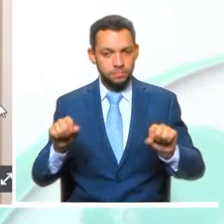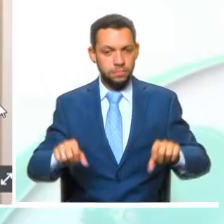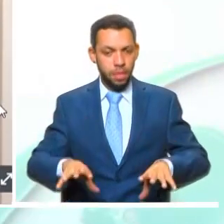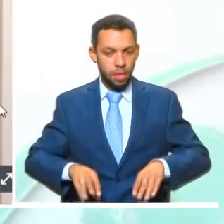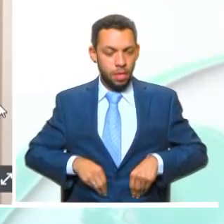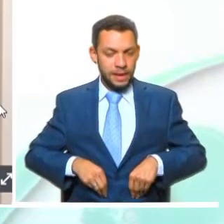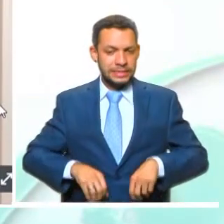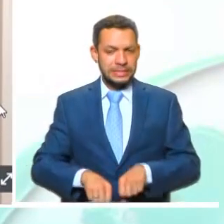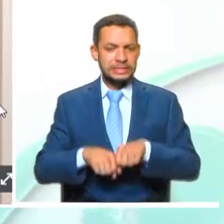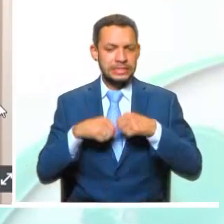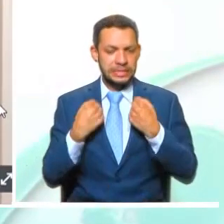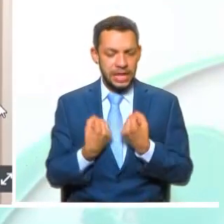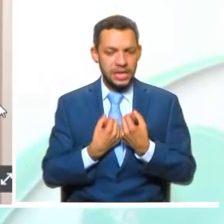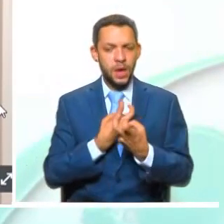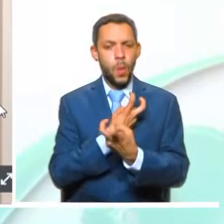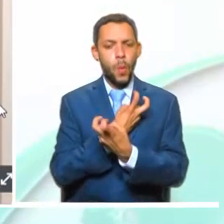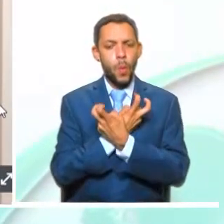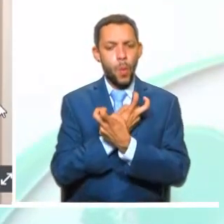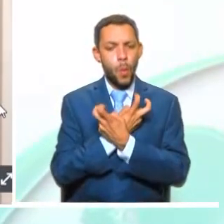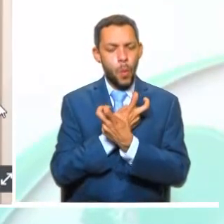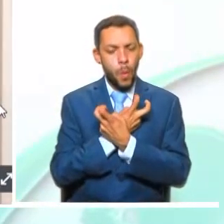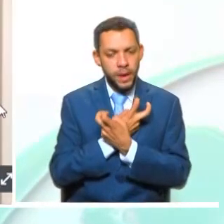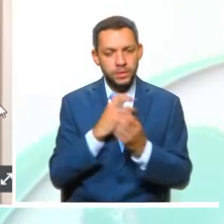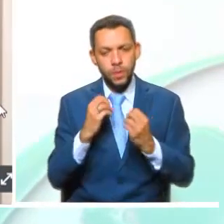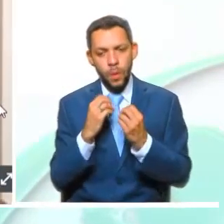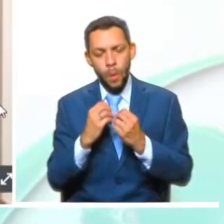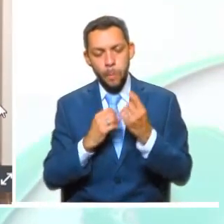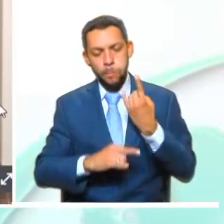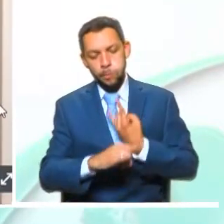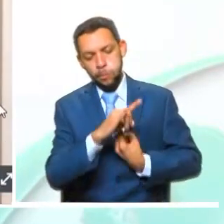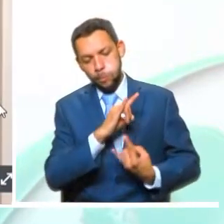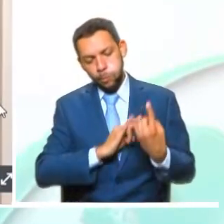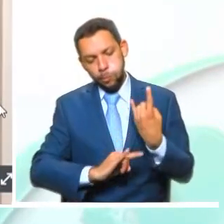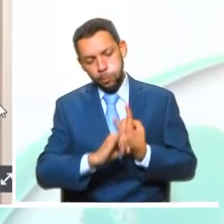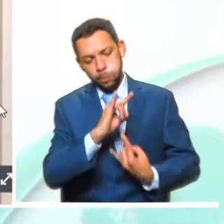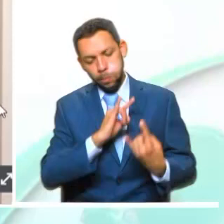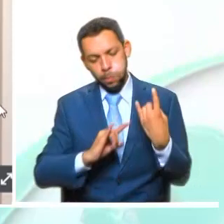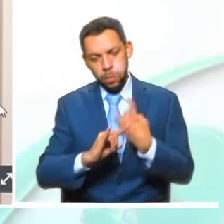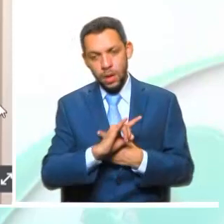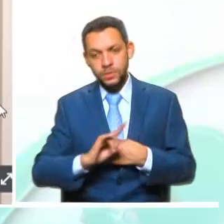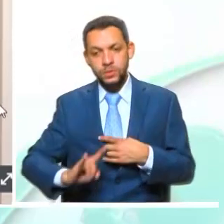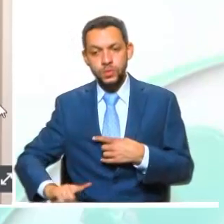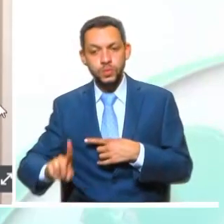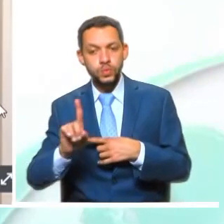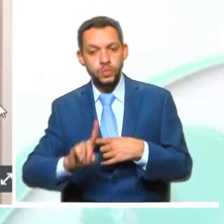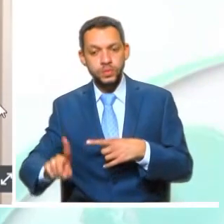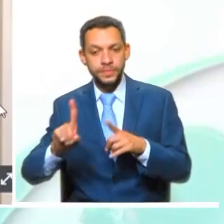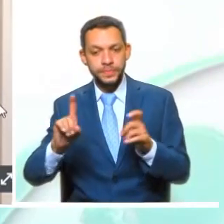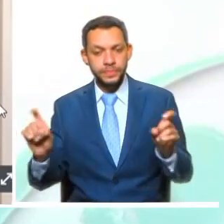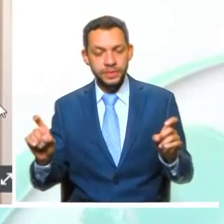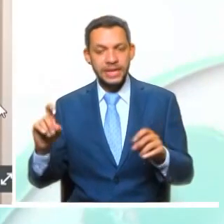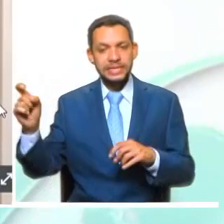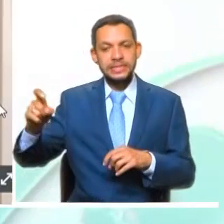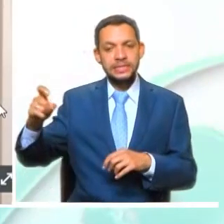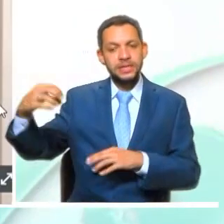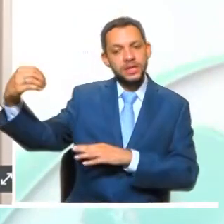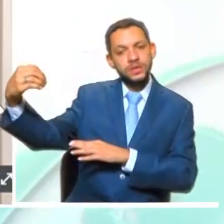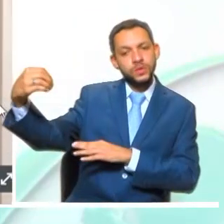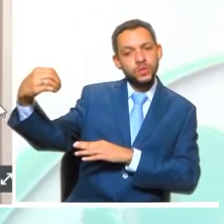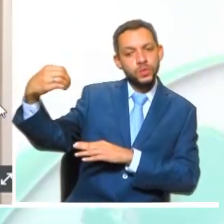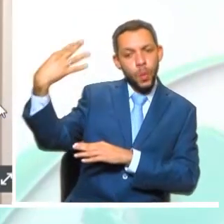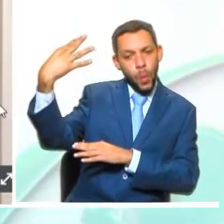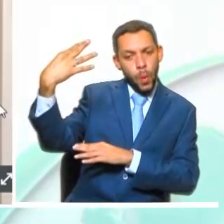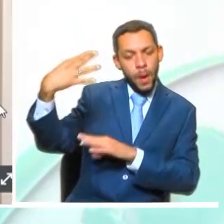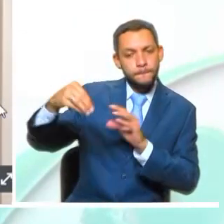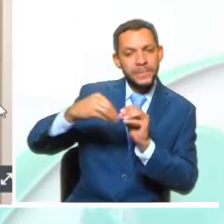vascular con los huesos con el músculo por eso uno de los complementos importantes la menopausia se llama sol y deporte